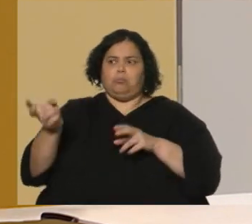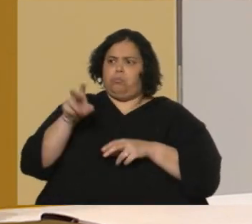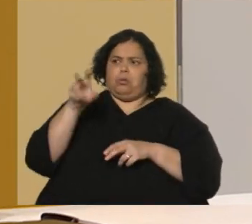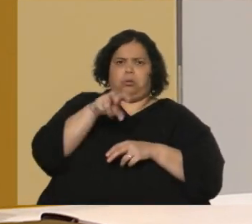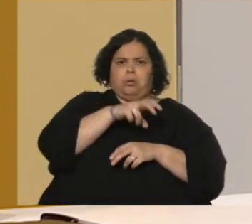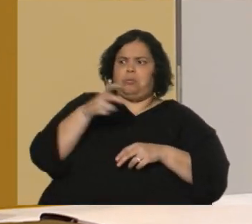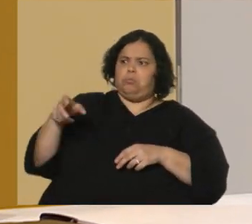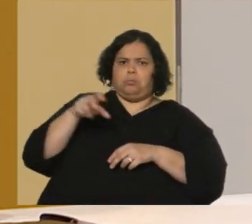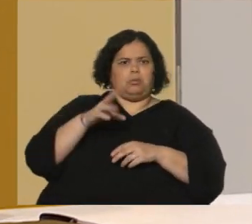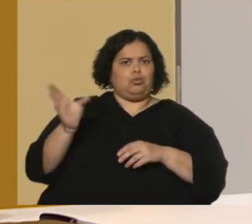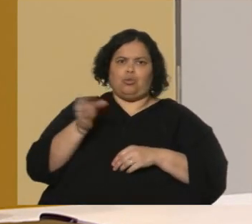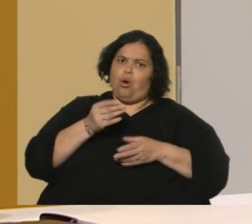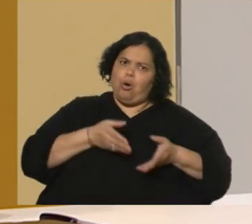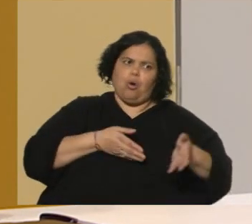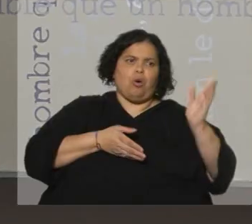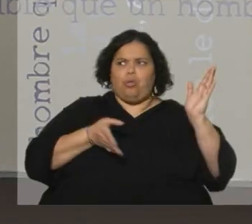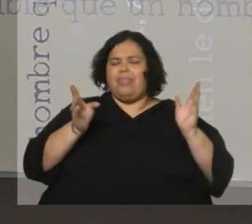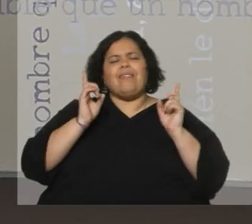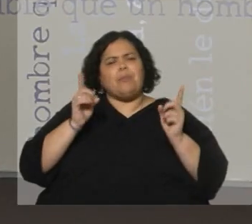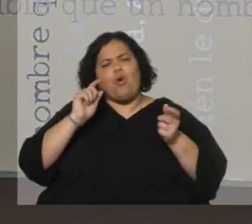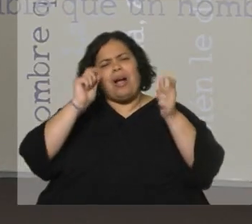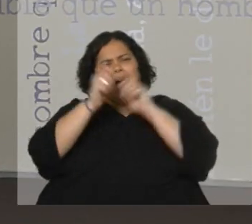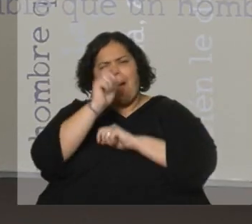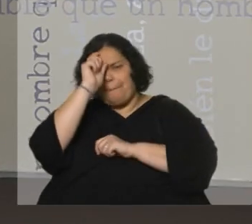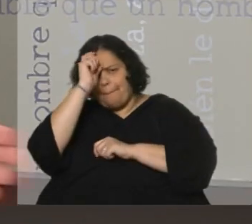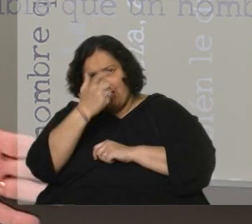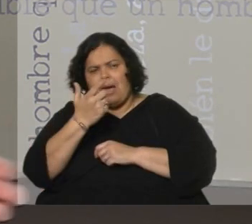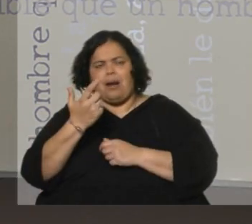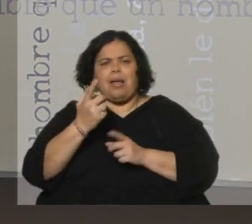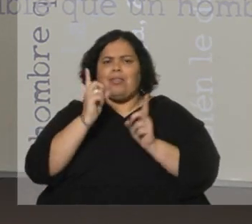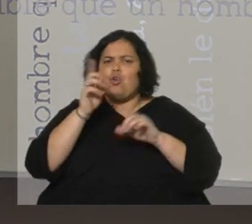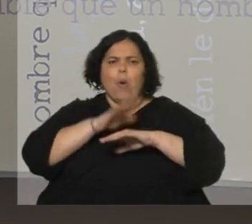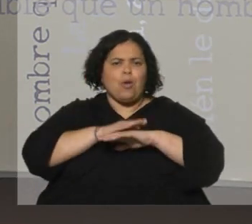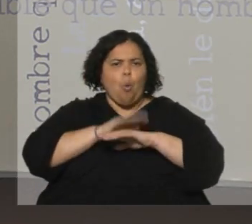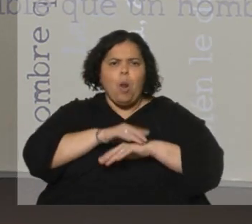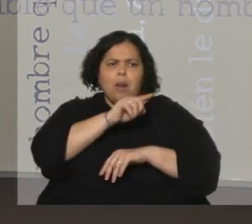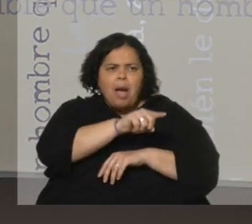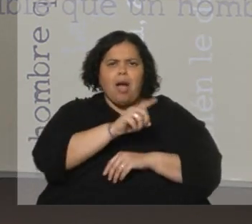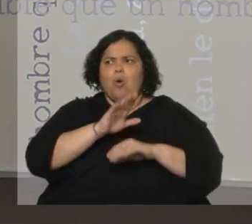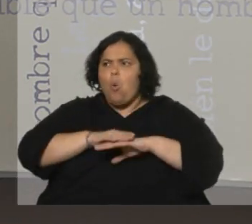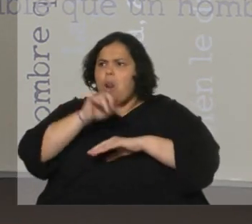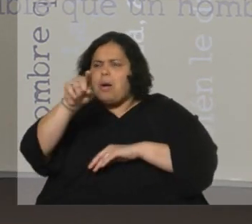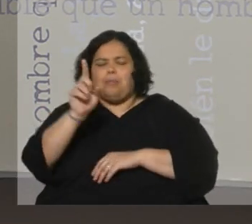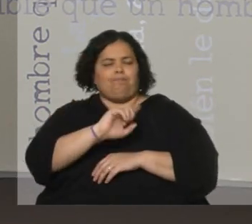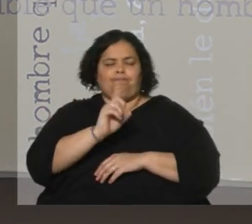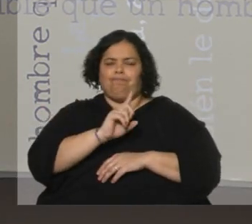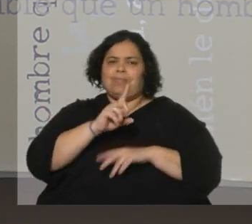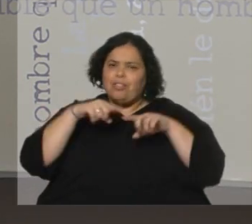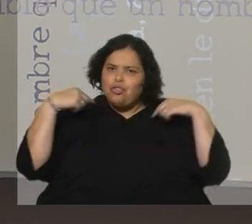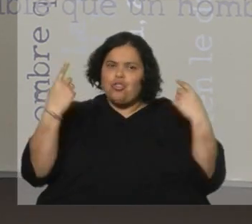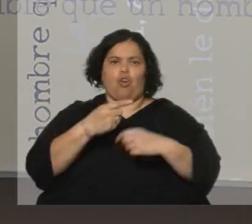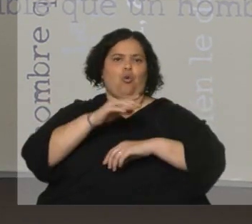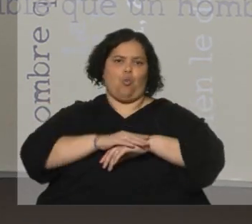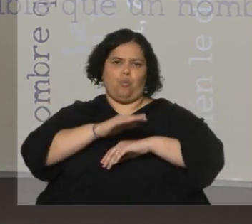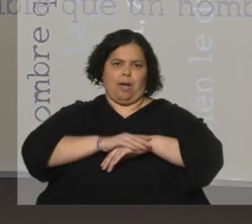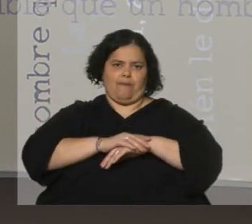para para esa zona tenemos que cambiar la cabeza en ese sentido y empezar a pensar que esto no es culpa del otro Somos todos culpables que no no